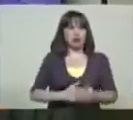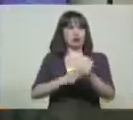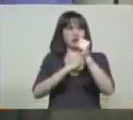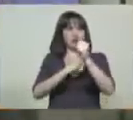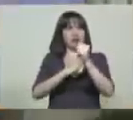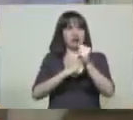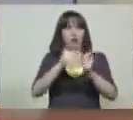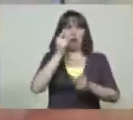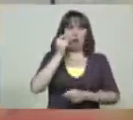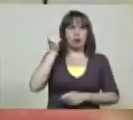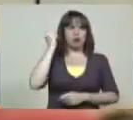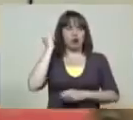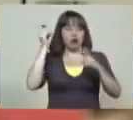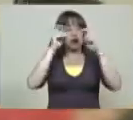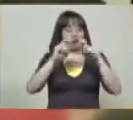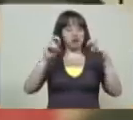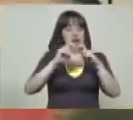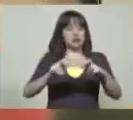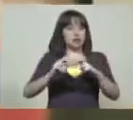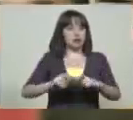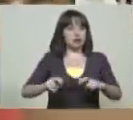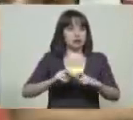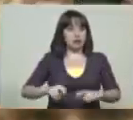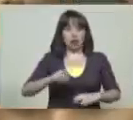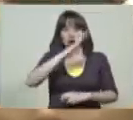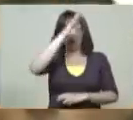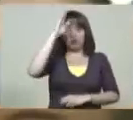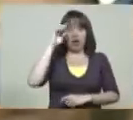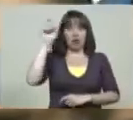lideresas, revisar Diosdado,